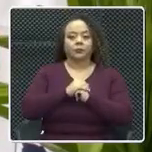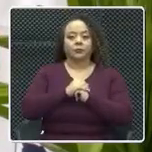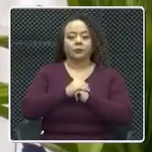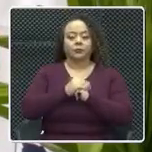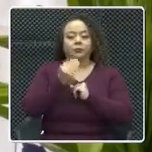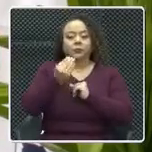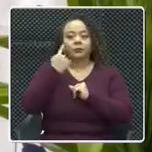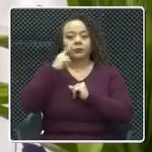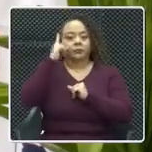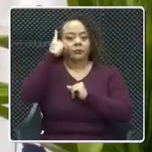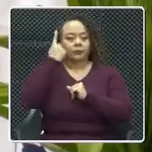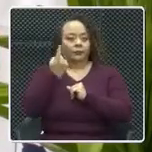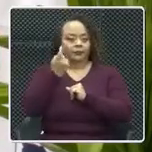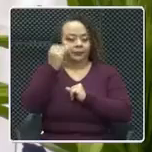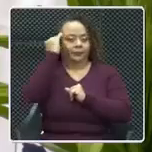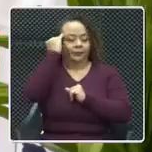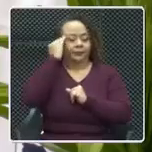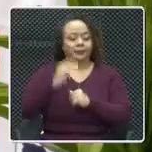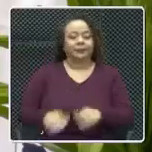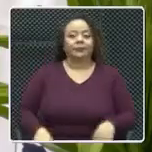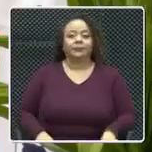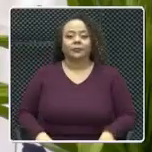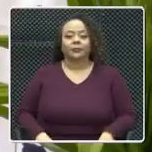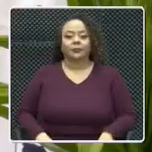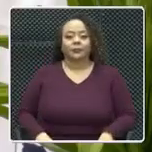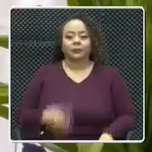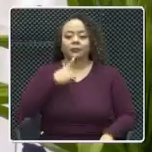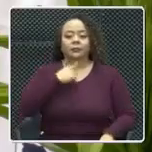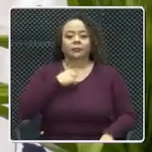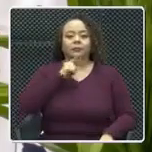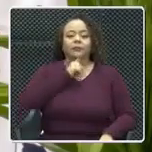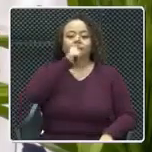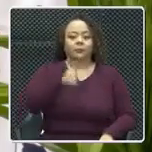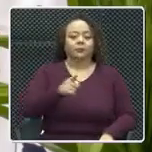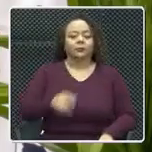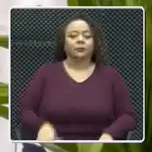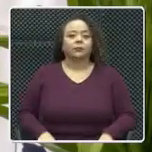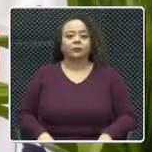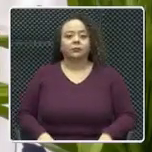sí. desconocimiento, aquí está evidenciado. Nos dicen, en realidad,